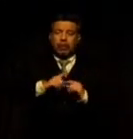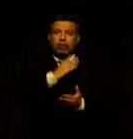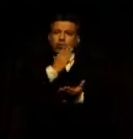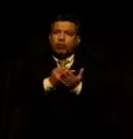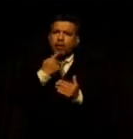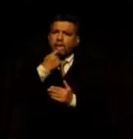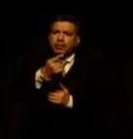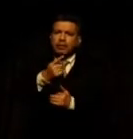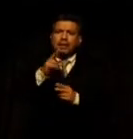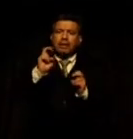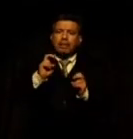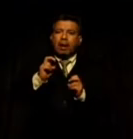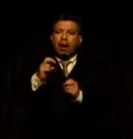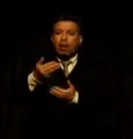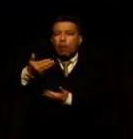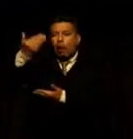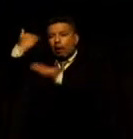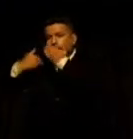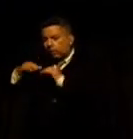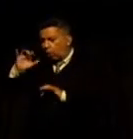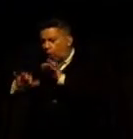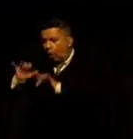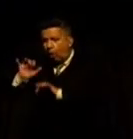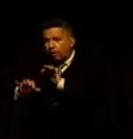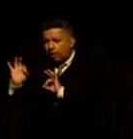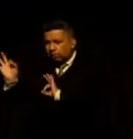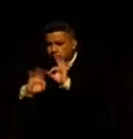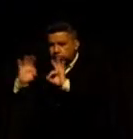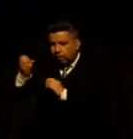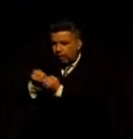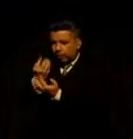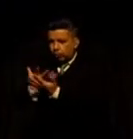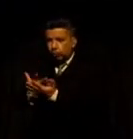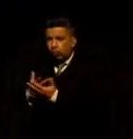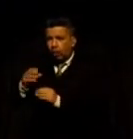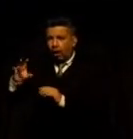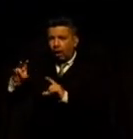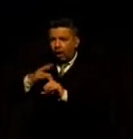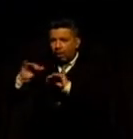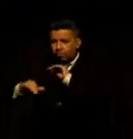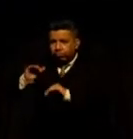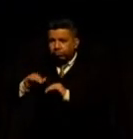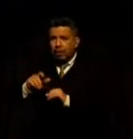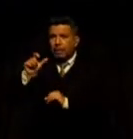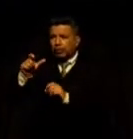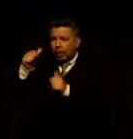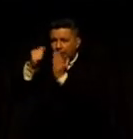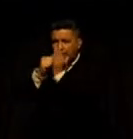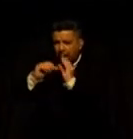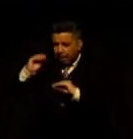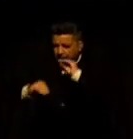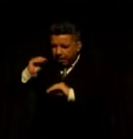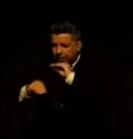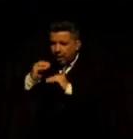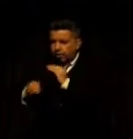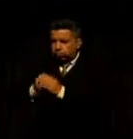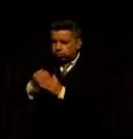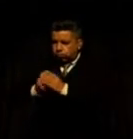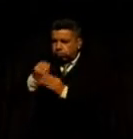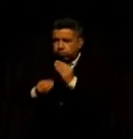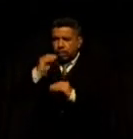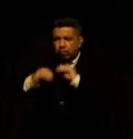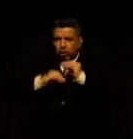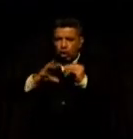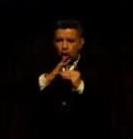referencia a todo ese backoffice que tiene esta operación miles de programadores detrás produciendo